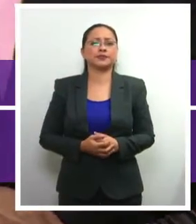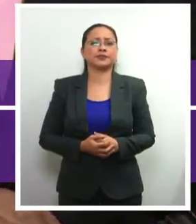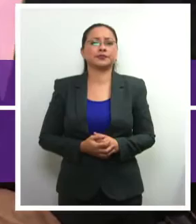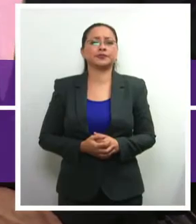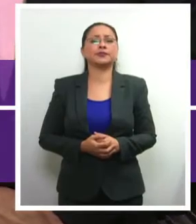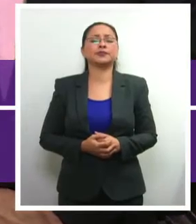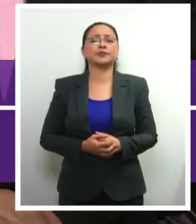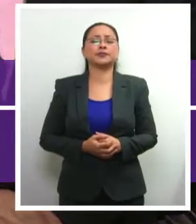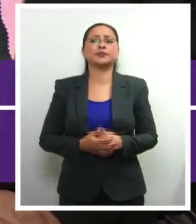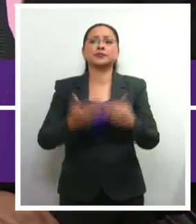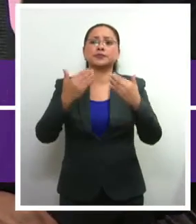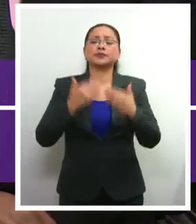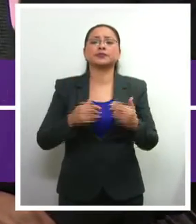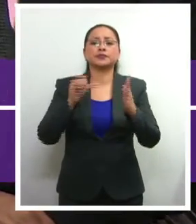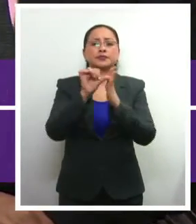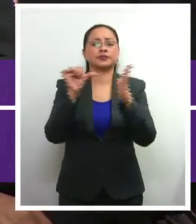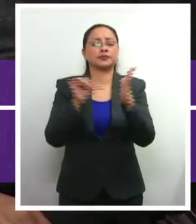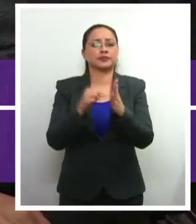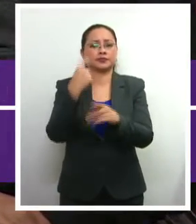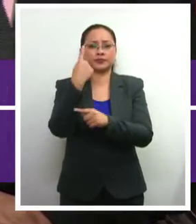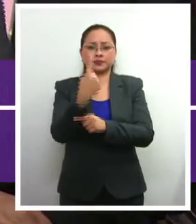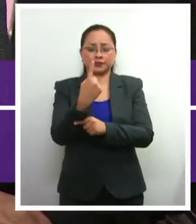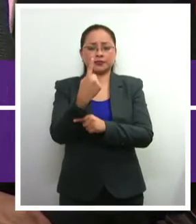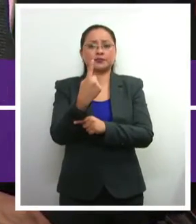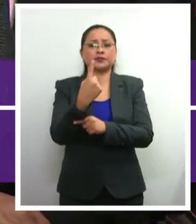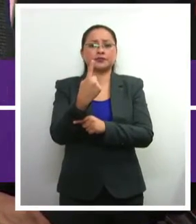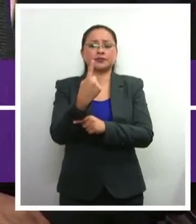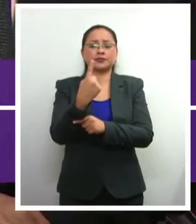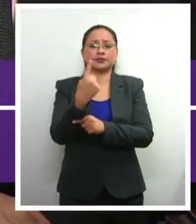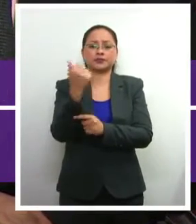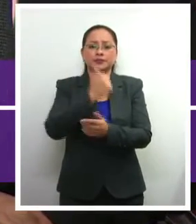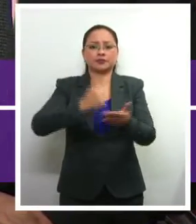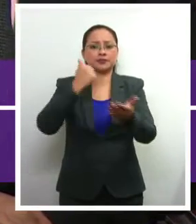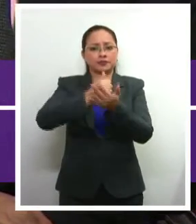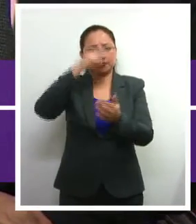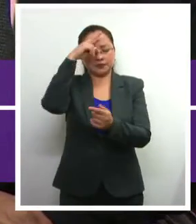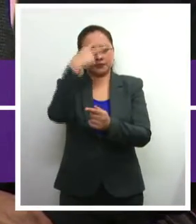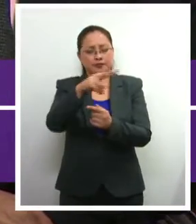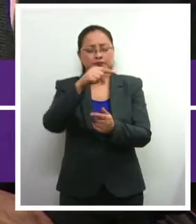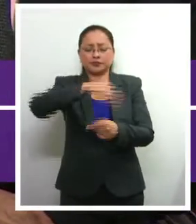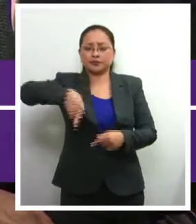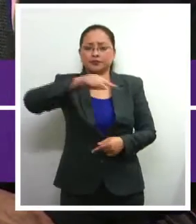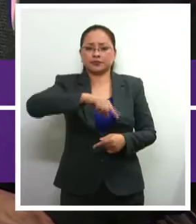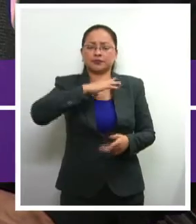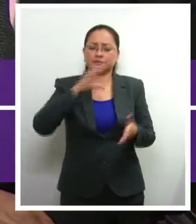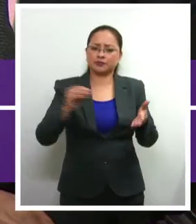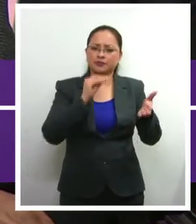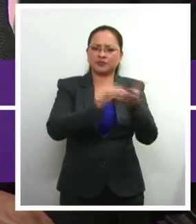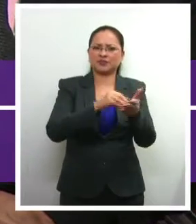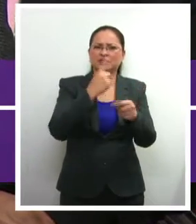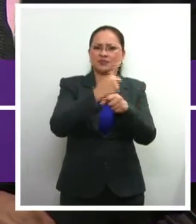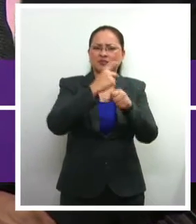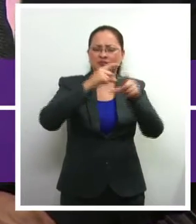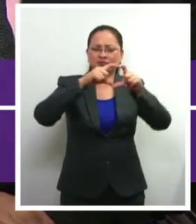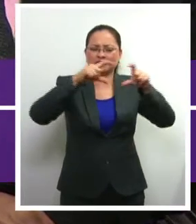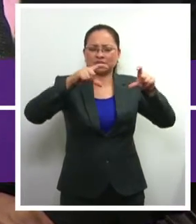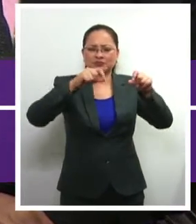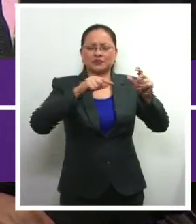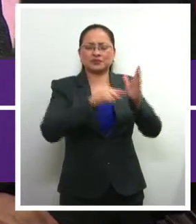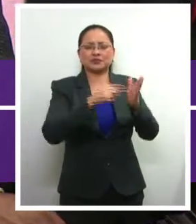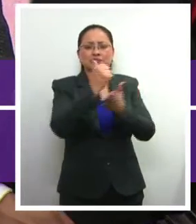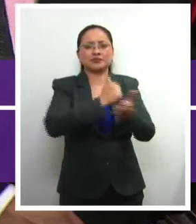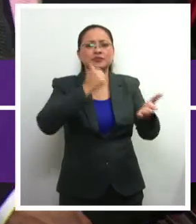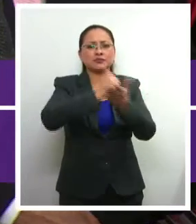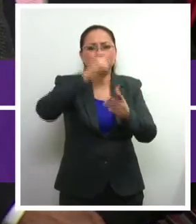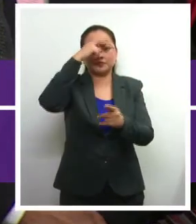En el artículo primero de la Ciudad de México, lo que añadimos es en el primer párrafo, la Ciudad de